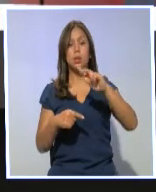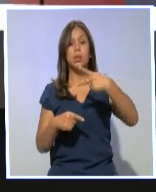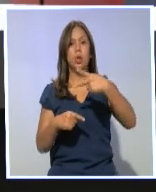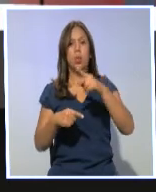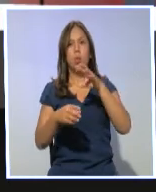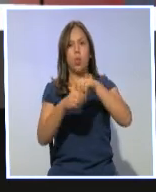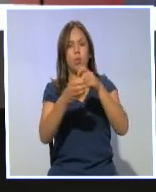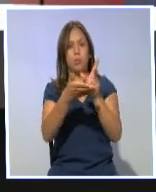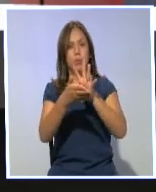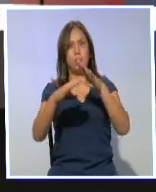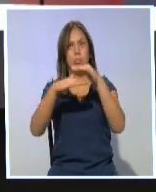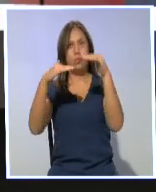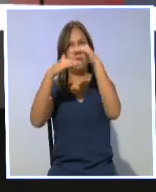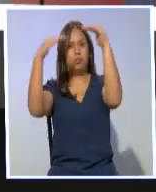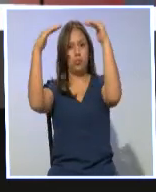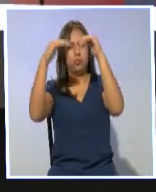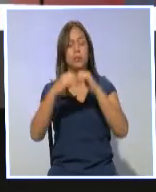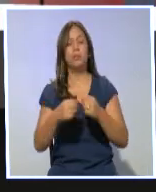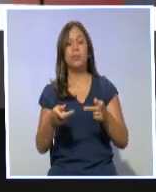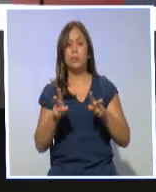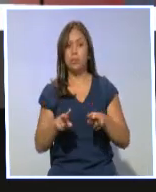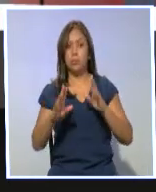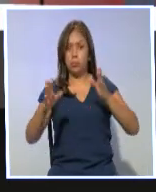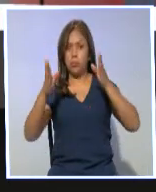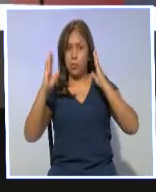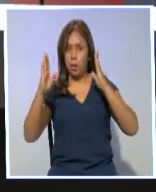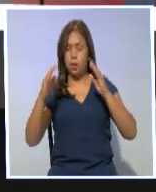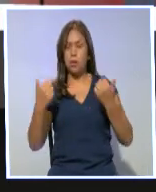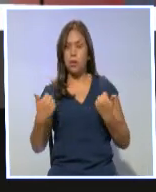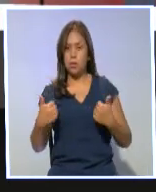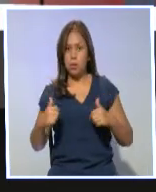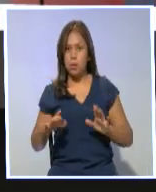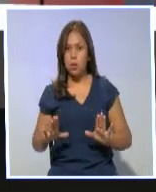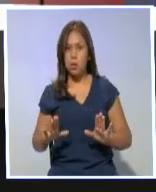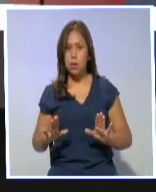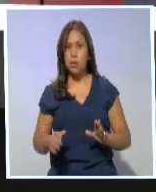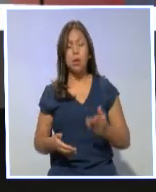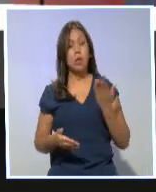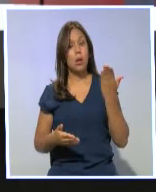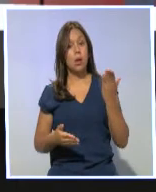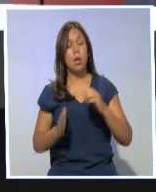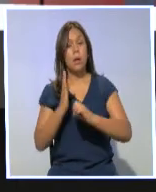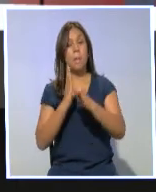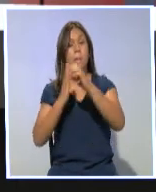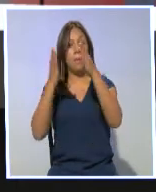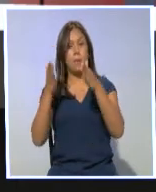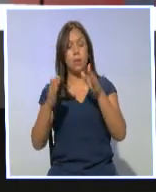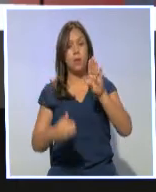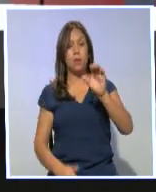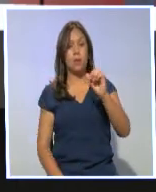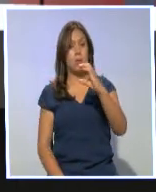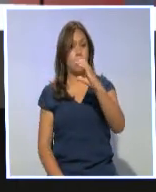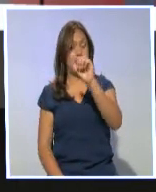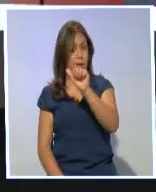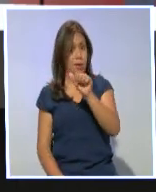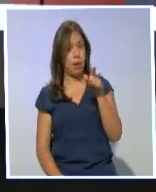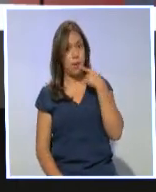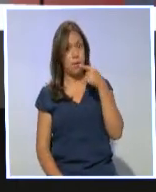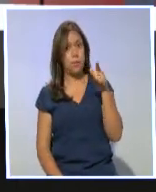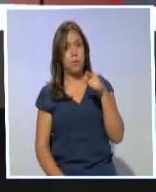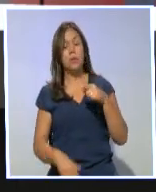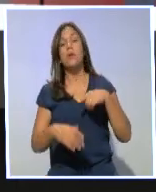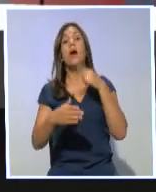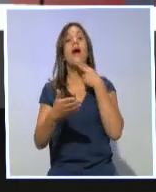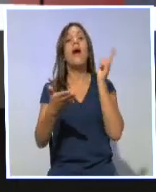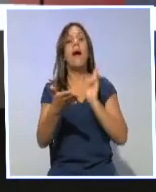del Palacio Legislativo. No obstante, atención, trascendió que el ministro fiscal Carlos Baca Mancheno envió